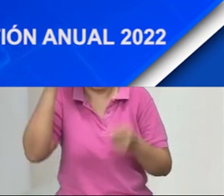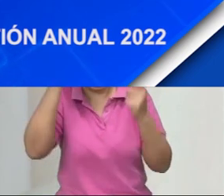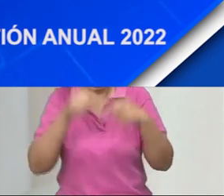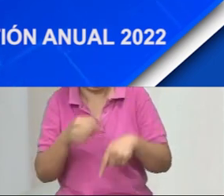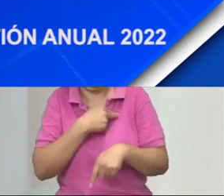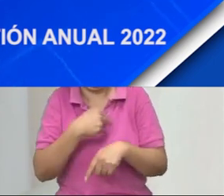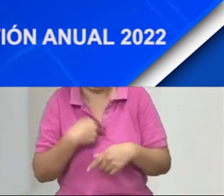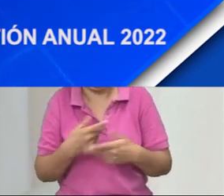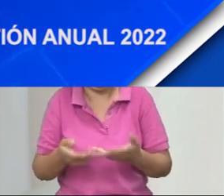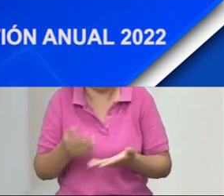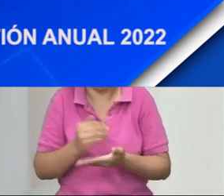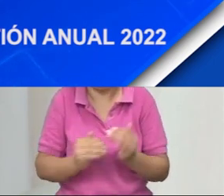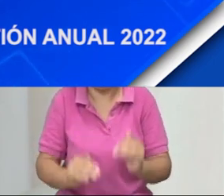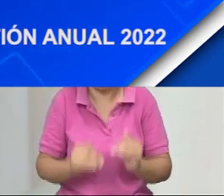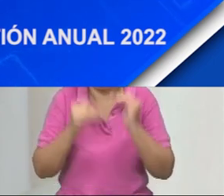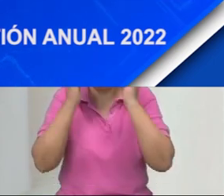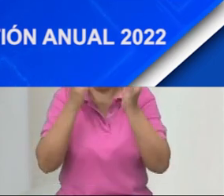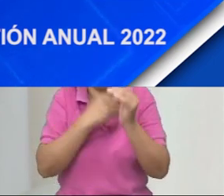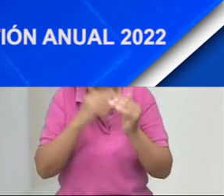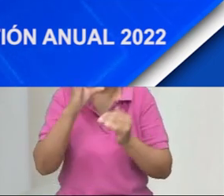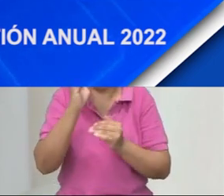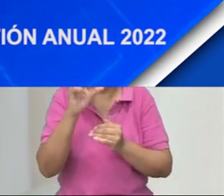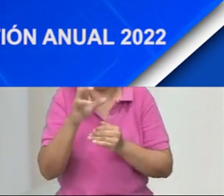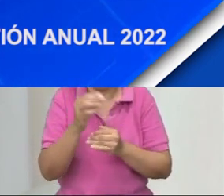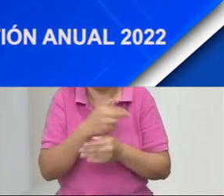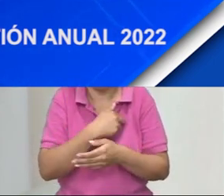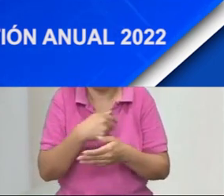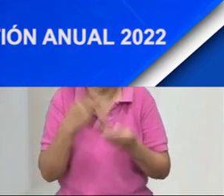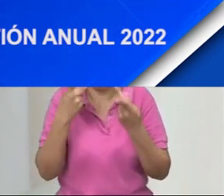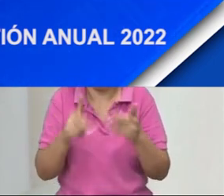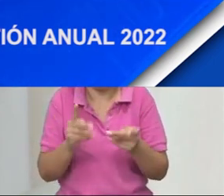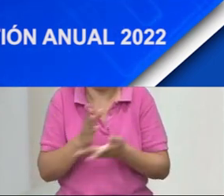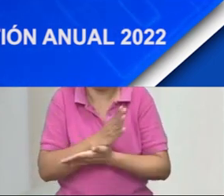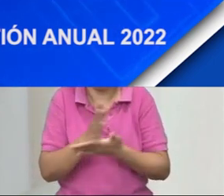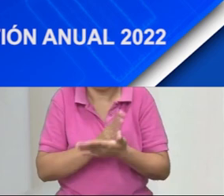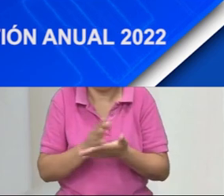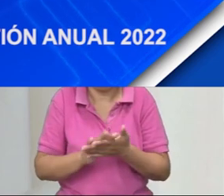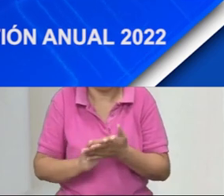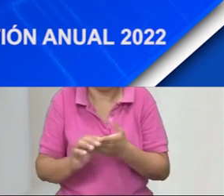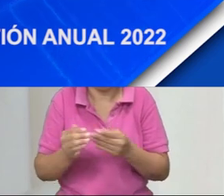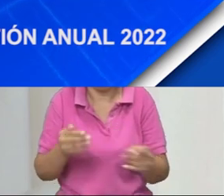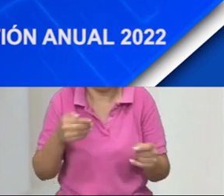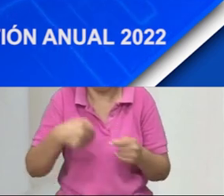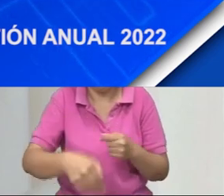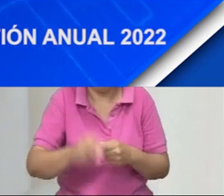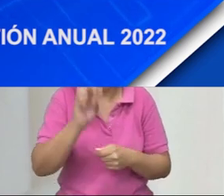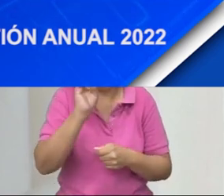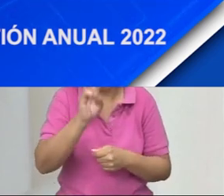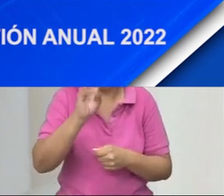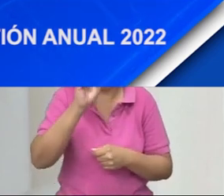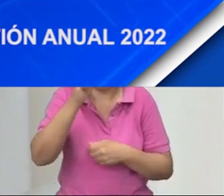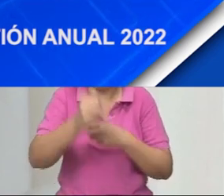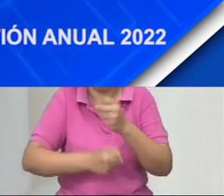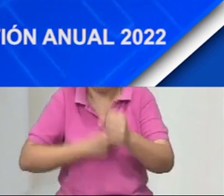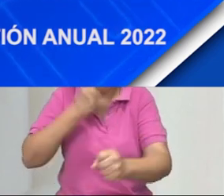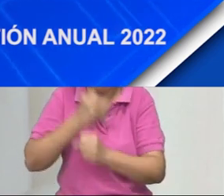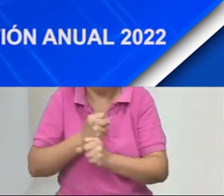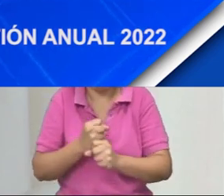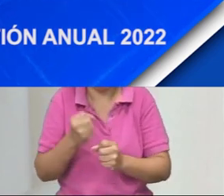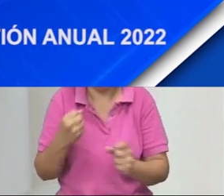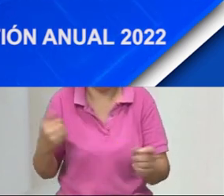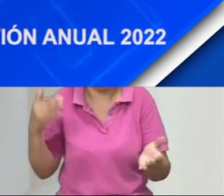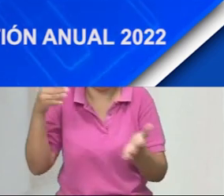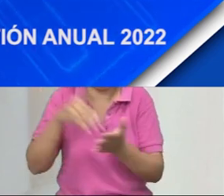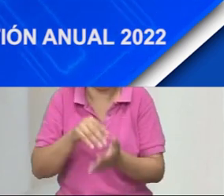Adicionalmente, la tasa de crecimiento interanual promedio en los últimos 3 años se